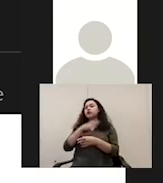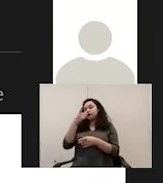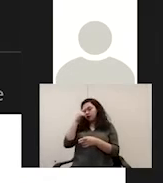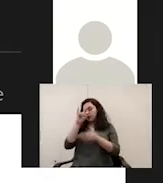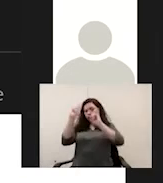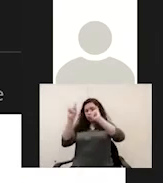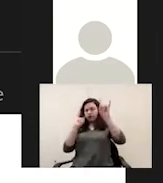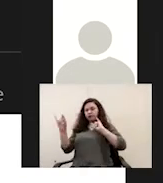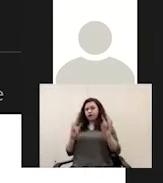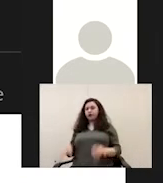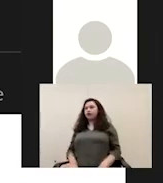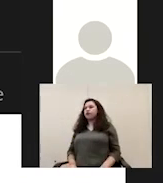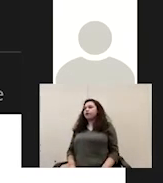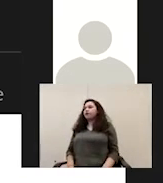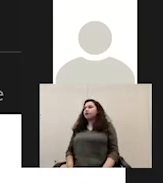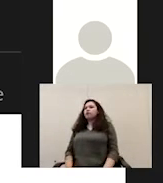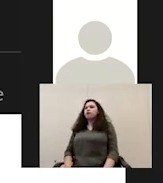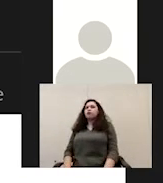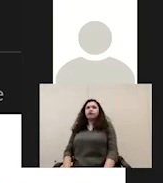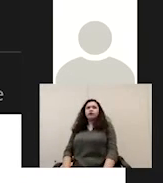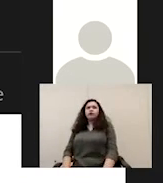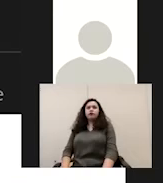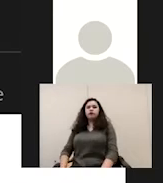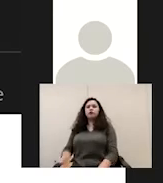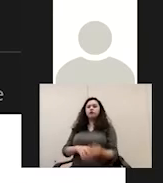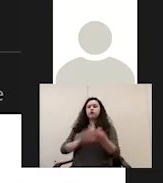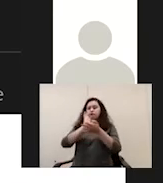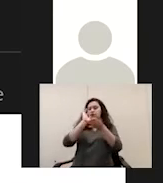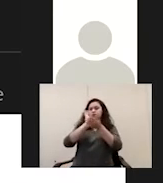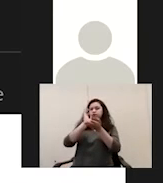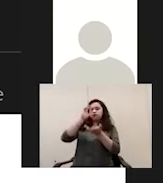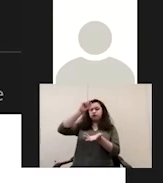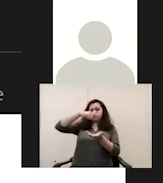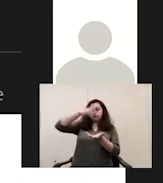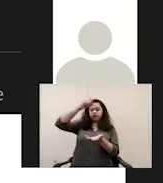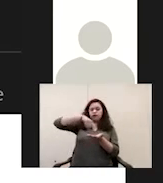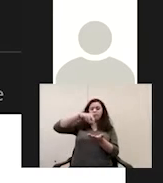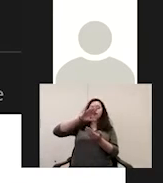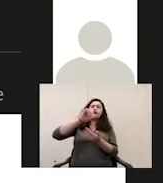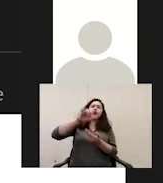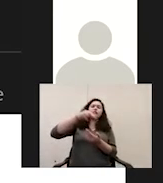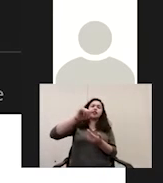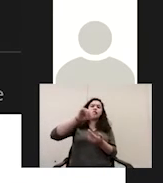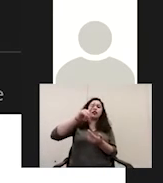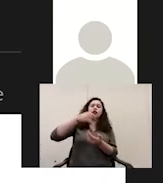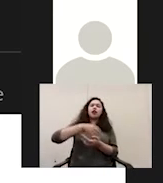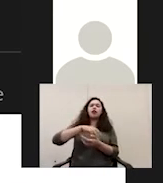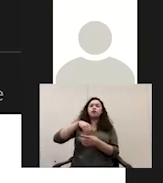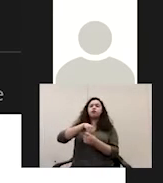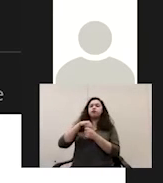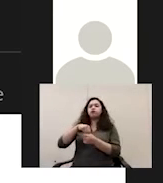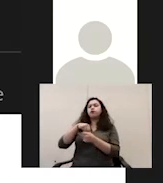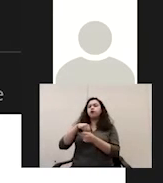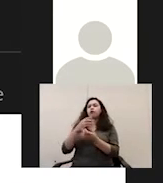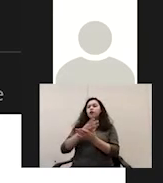en donde se indiquen dónde están estos dispensadores. Las señaléticas con el aforo máximo de las personas que van a ingresar